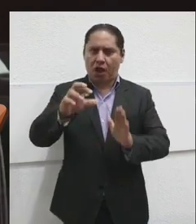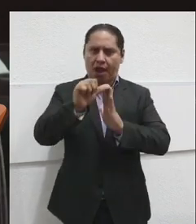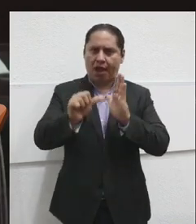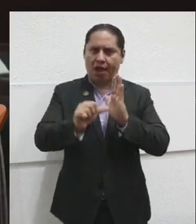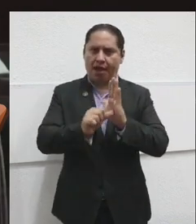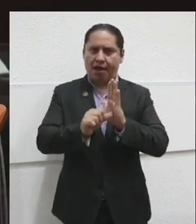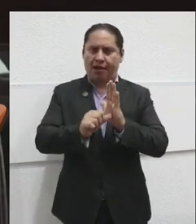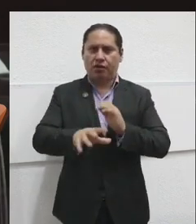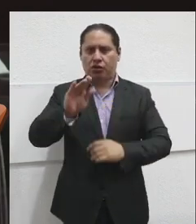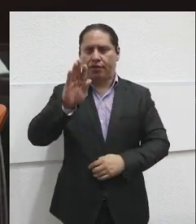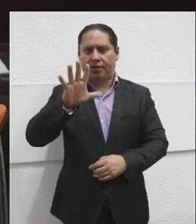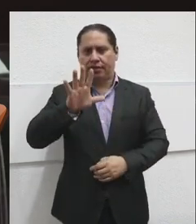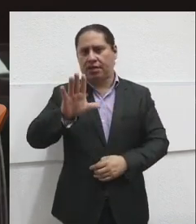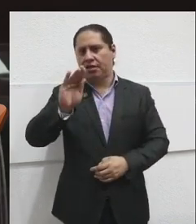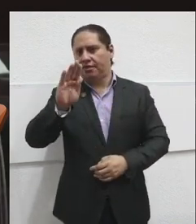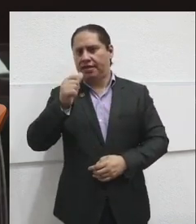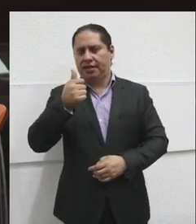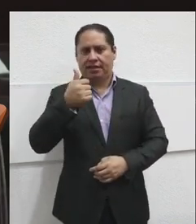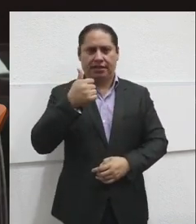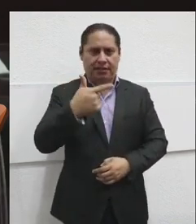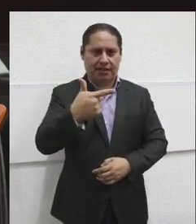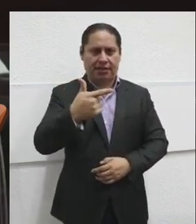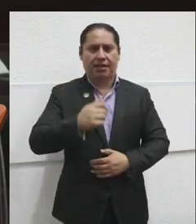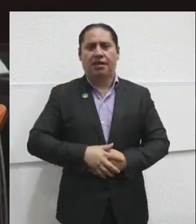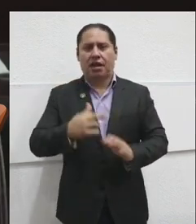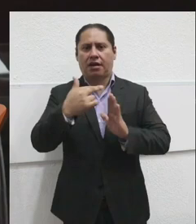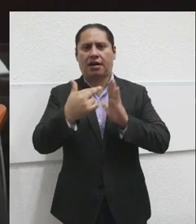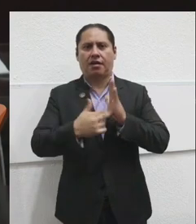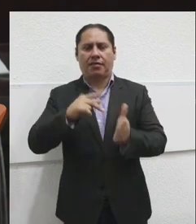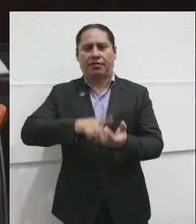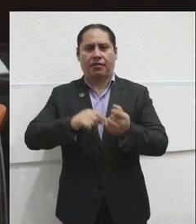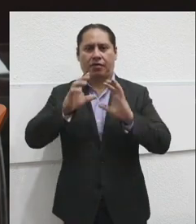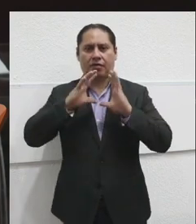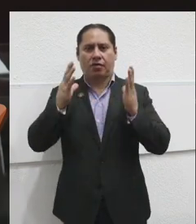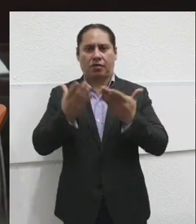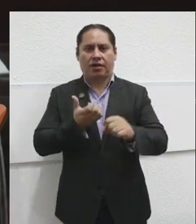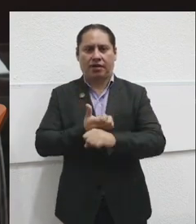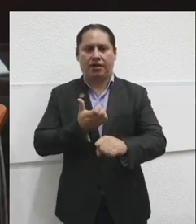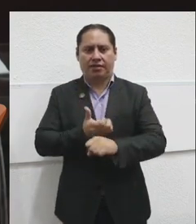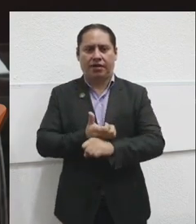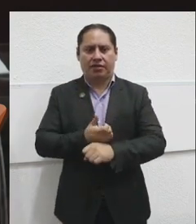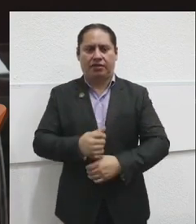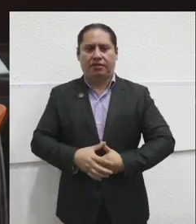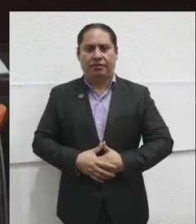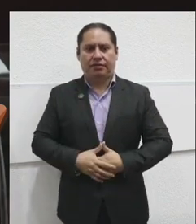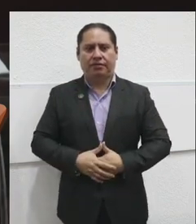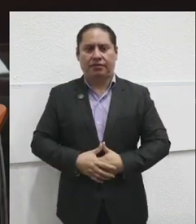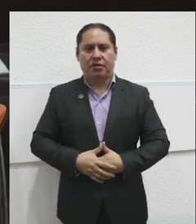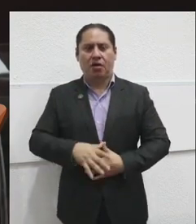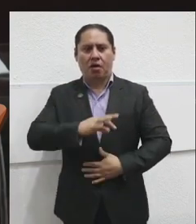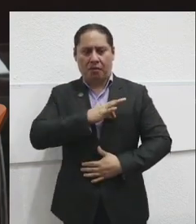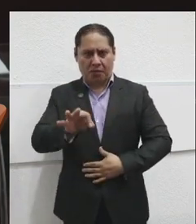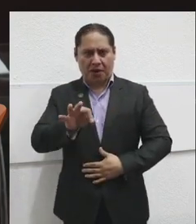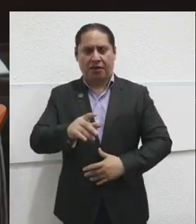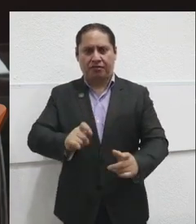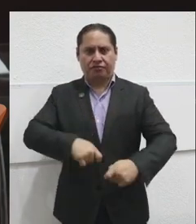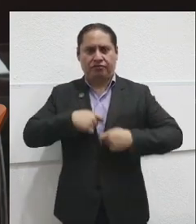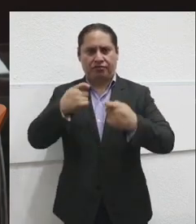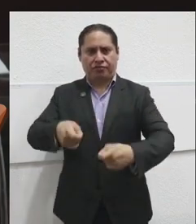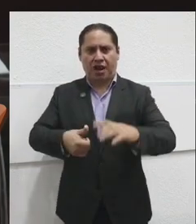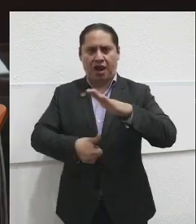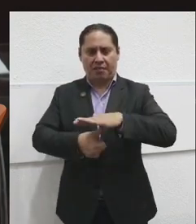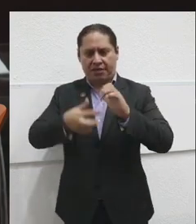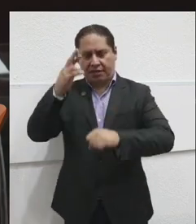artículos 95 y 97 del Reglamento Interior del Congreso del Estado, me permito remitir a la